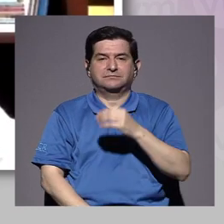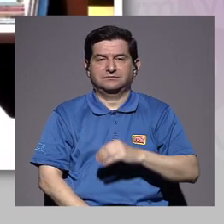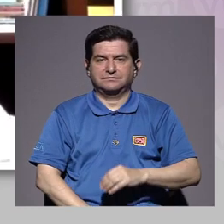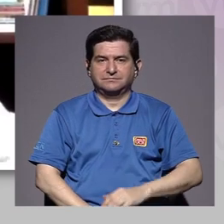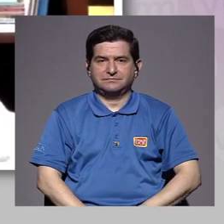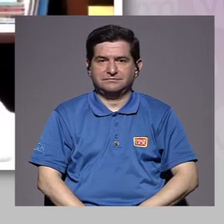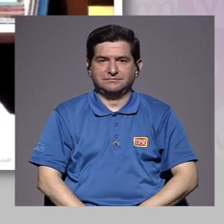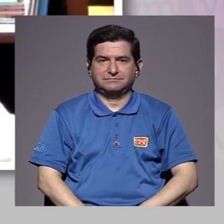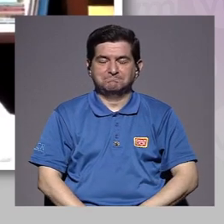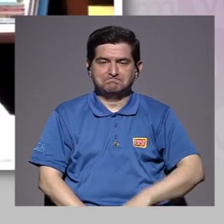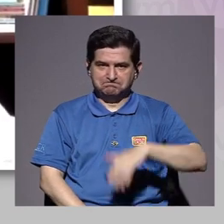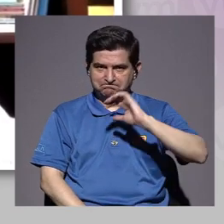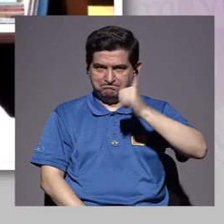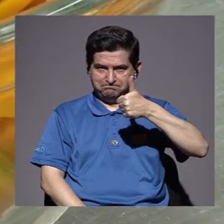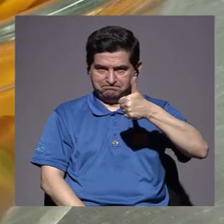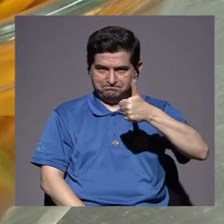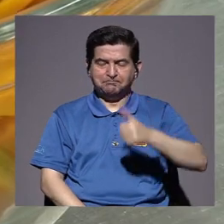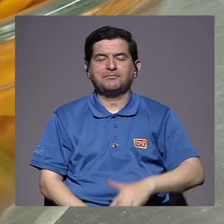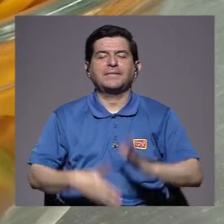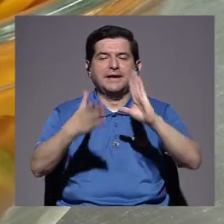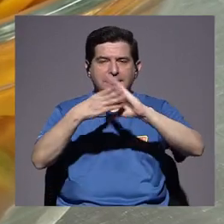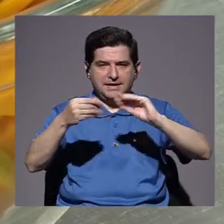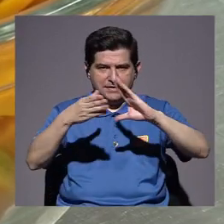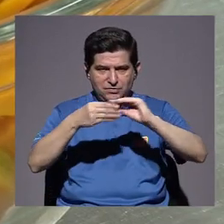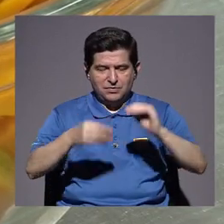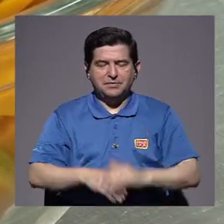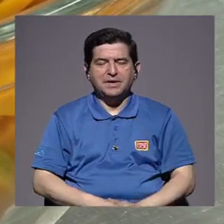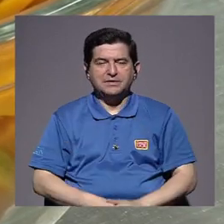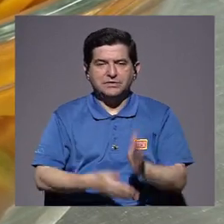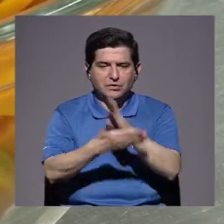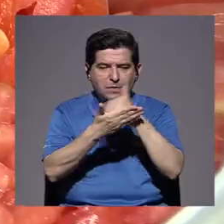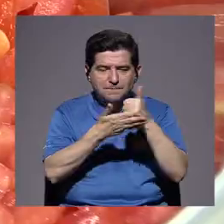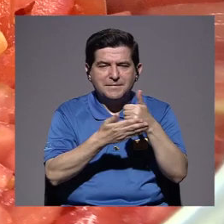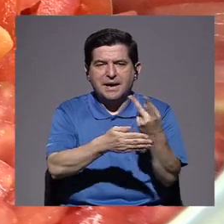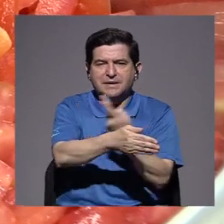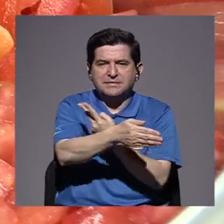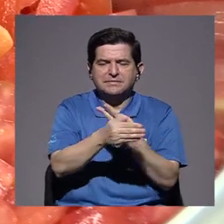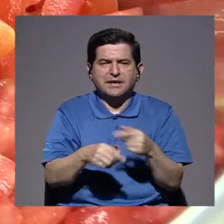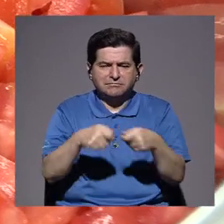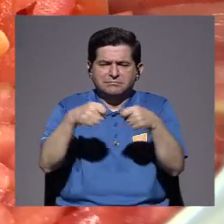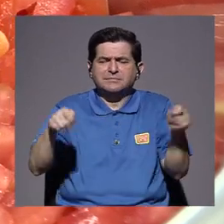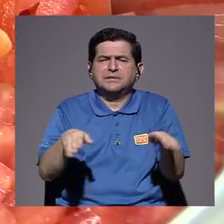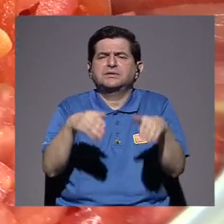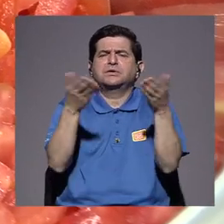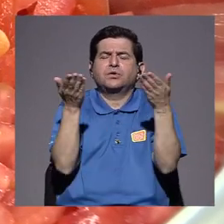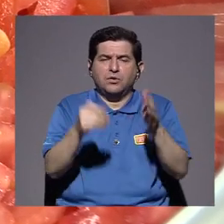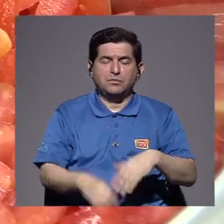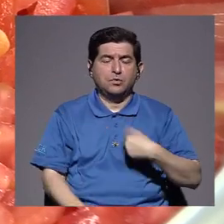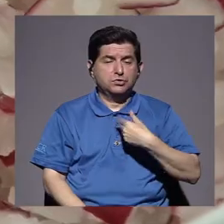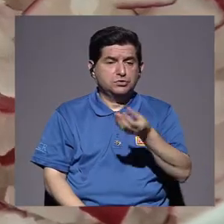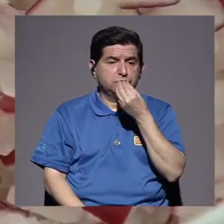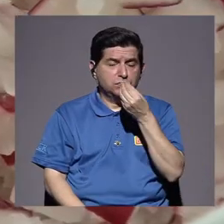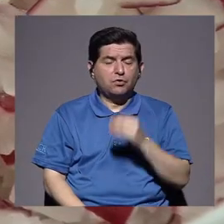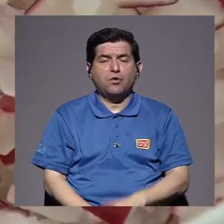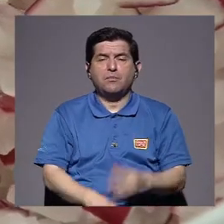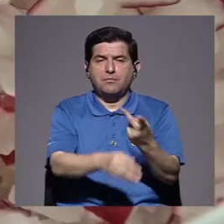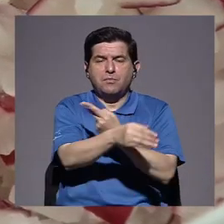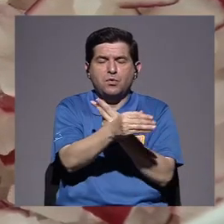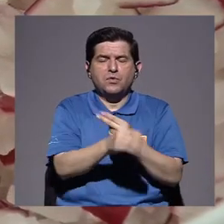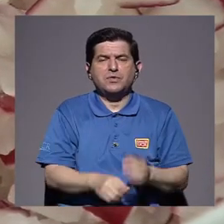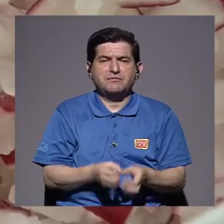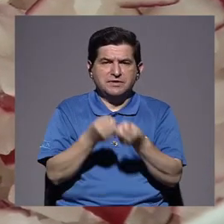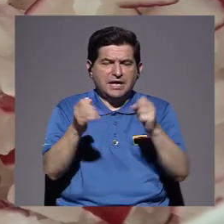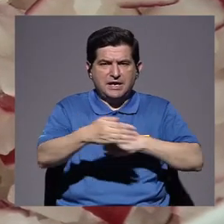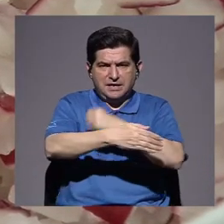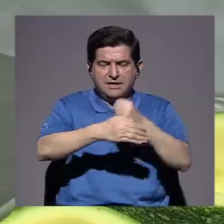alimentos. Uh-huh. Entonces, bueno, comentarles que la porción de vegetal, ¿cómo se mide? Si estoy comiendo vegetales crudos,